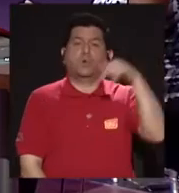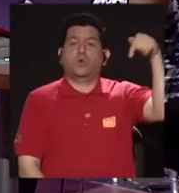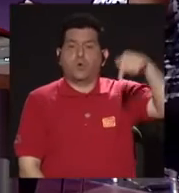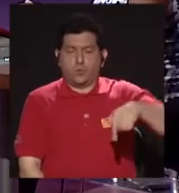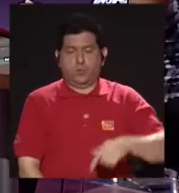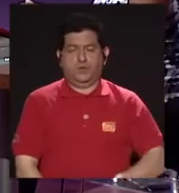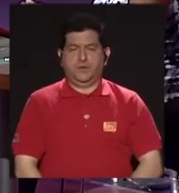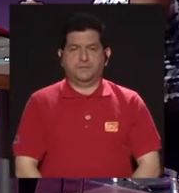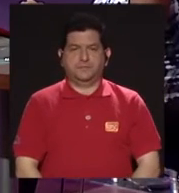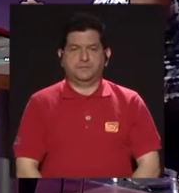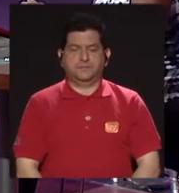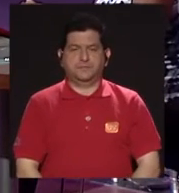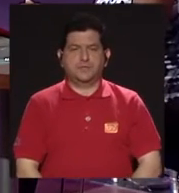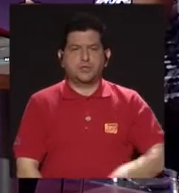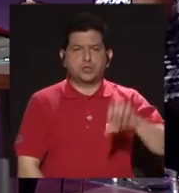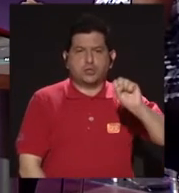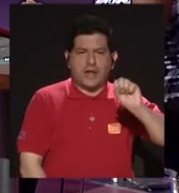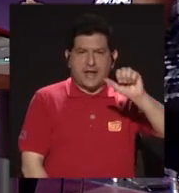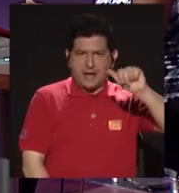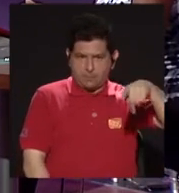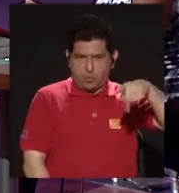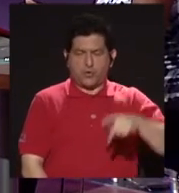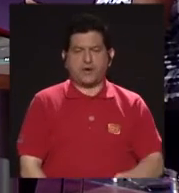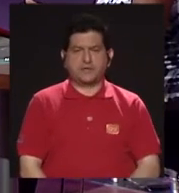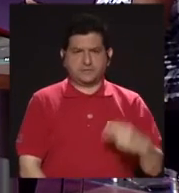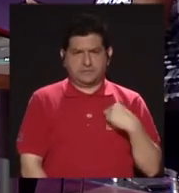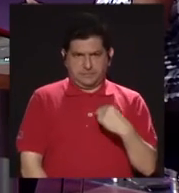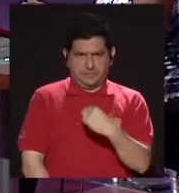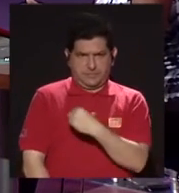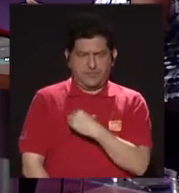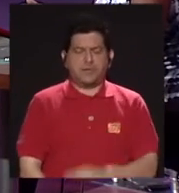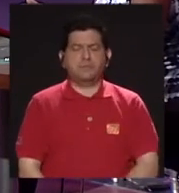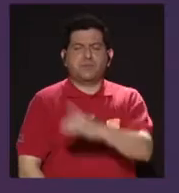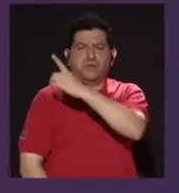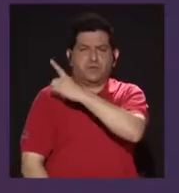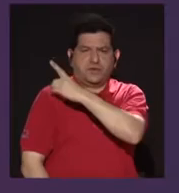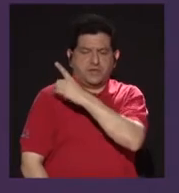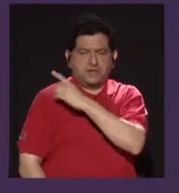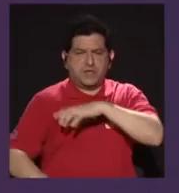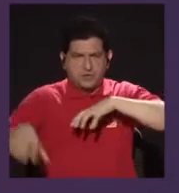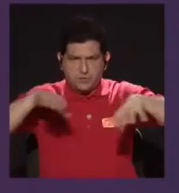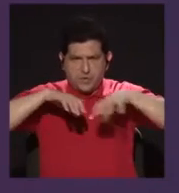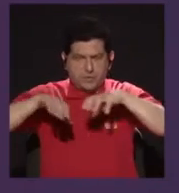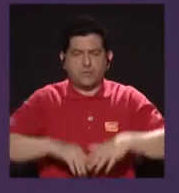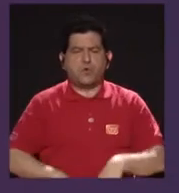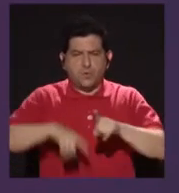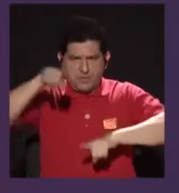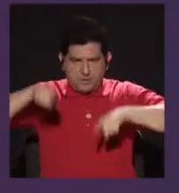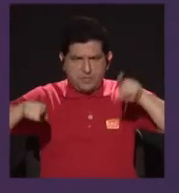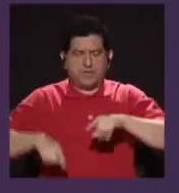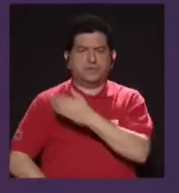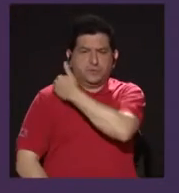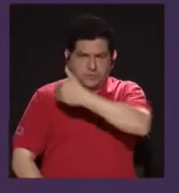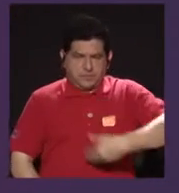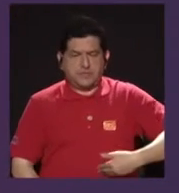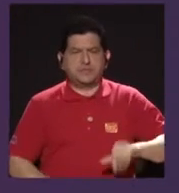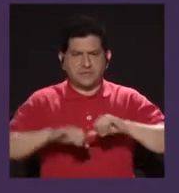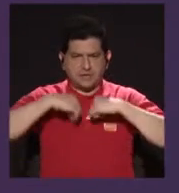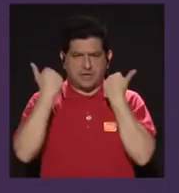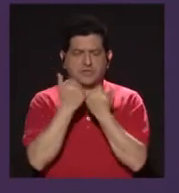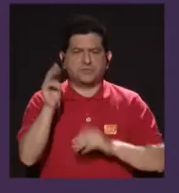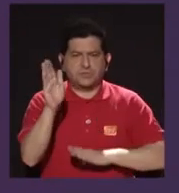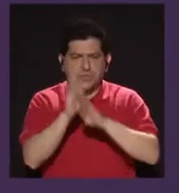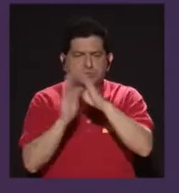a sol ángel porras que en ese integrante de la directiva del movimiento diversidad además presidente de la asociación de